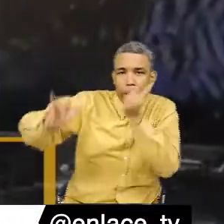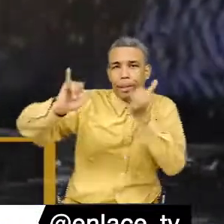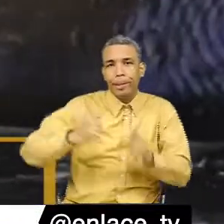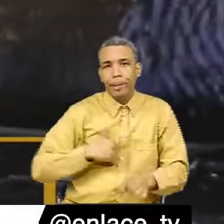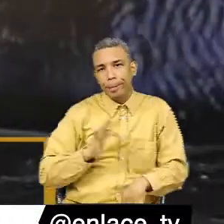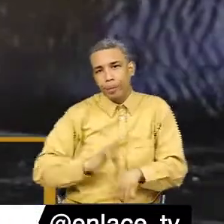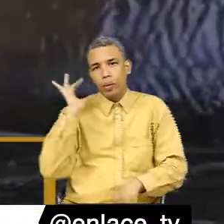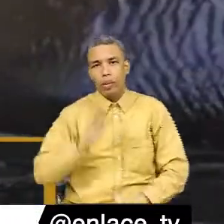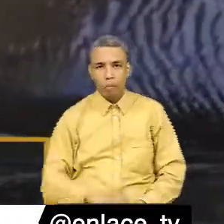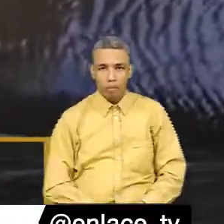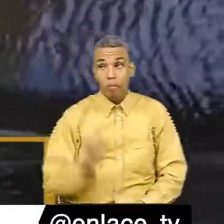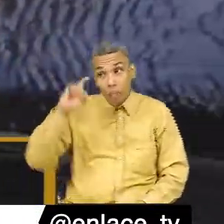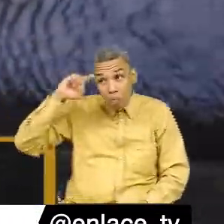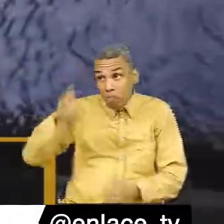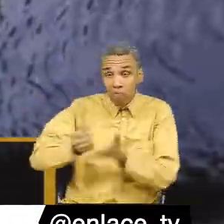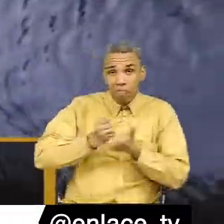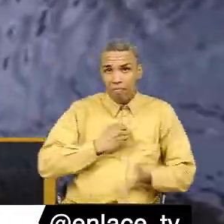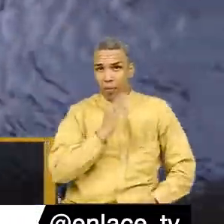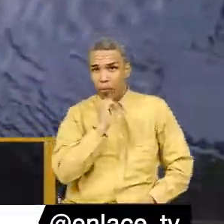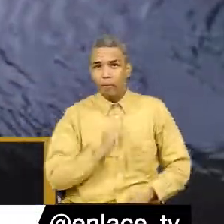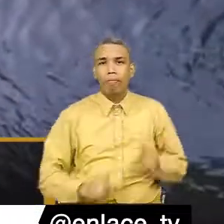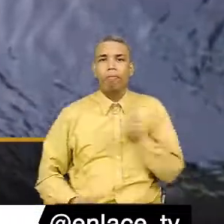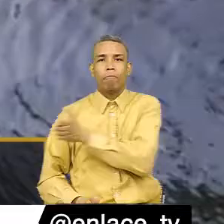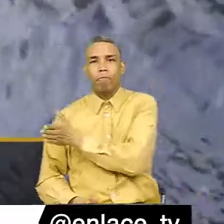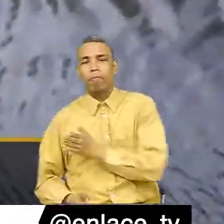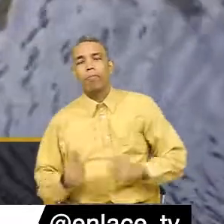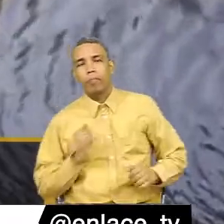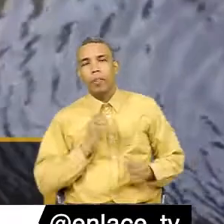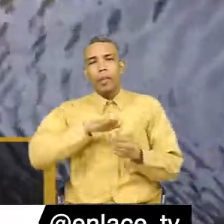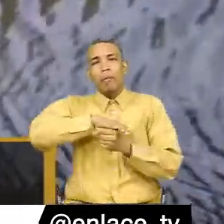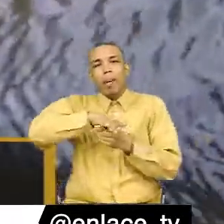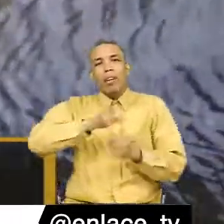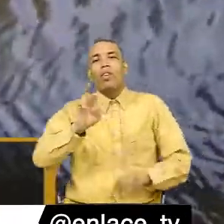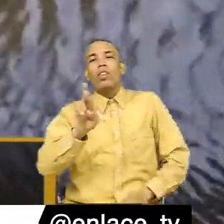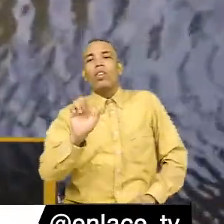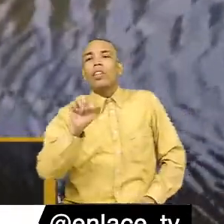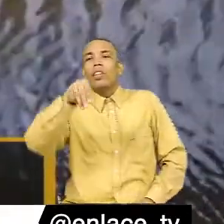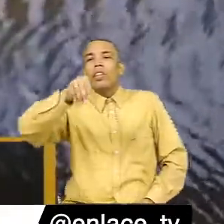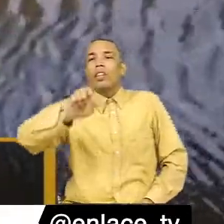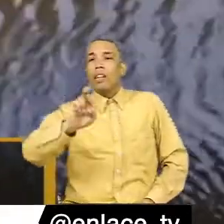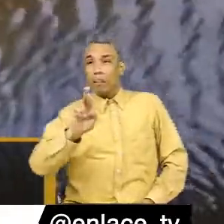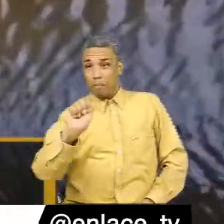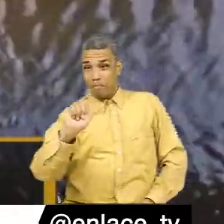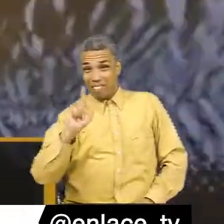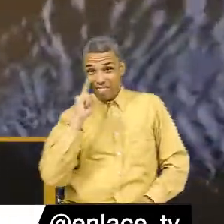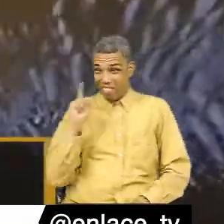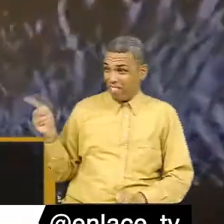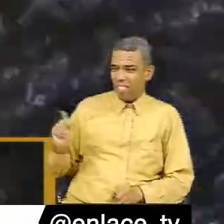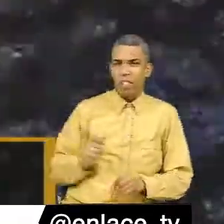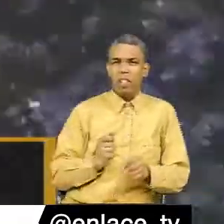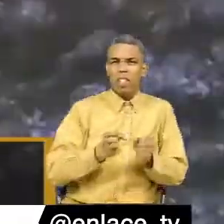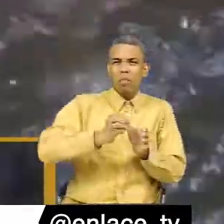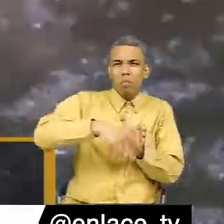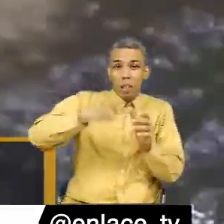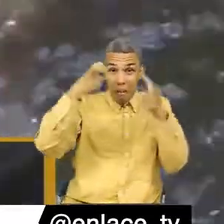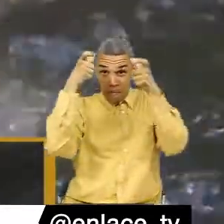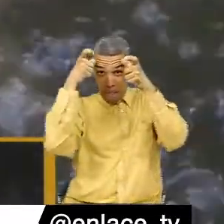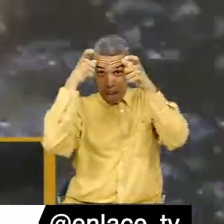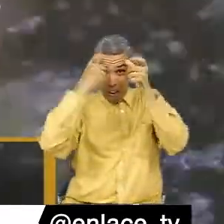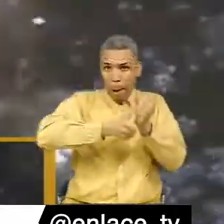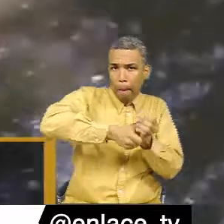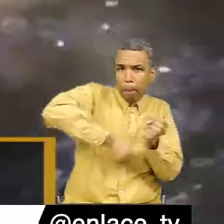desde el barrio Ramaral, la comunidad hace un llamado a autoridades ambientales, pues sigue cayendo al caño del sector excremento de vacas que llegan al